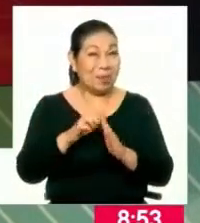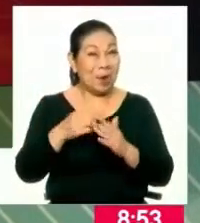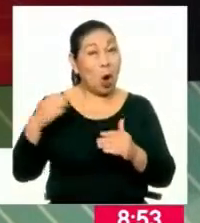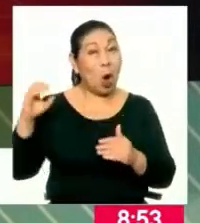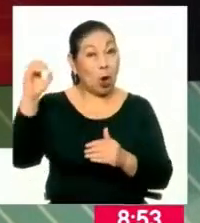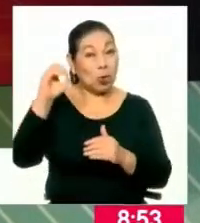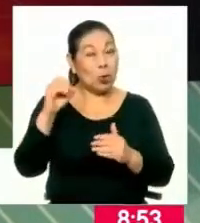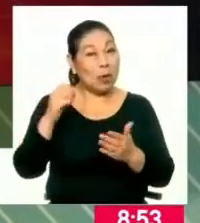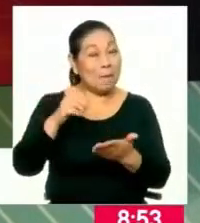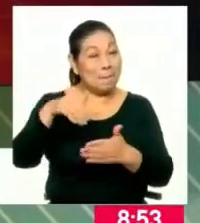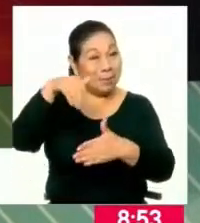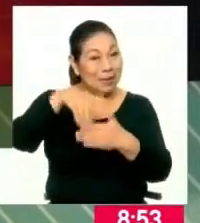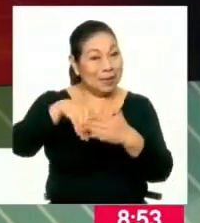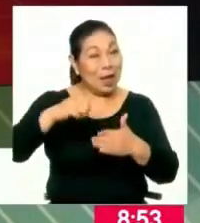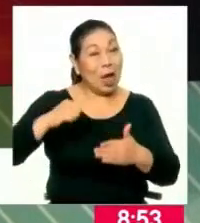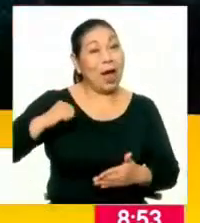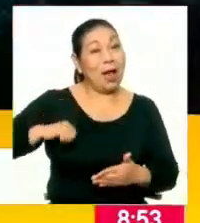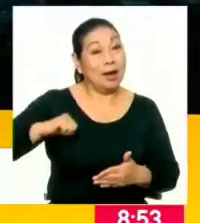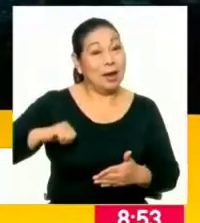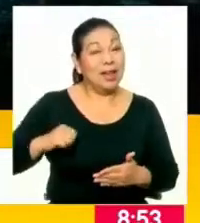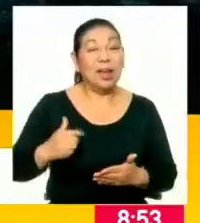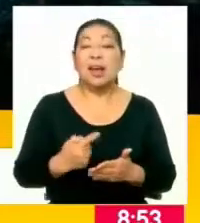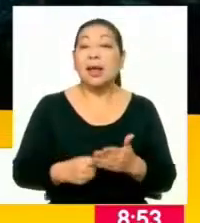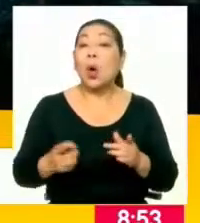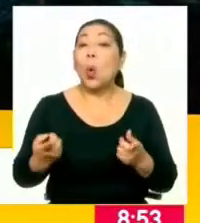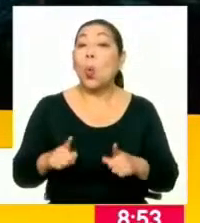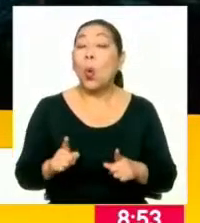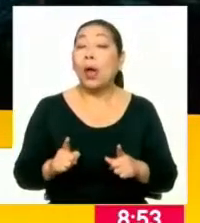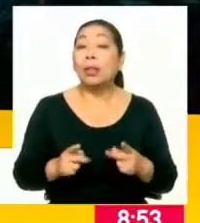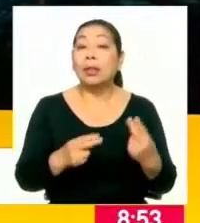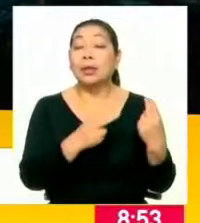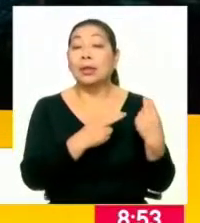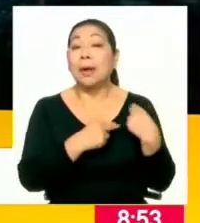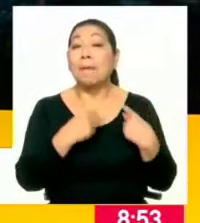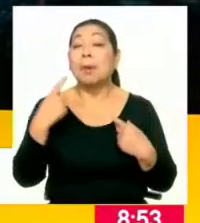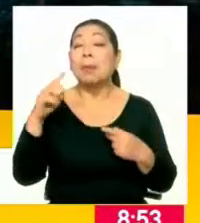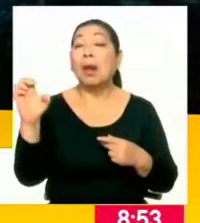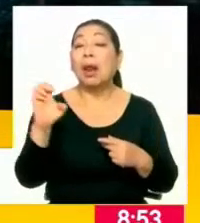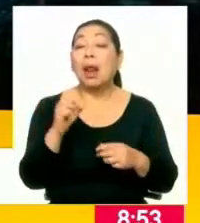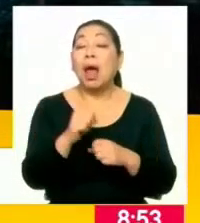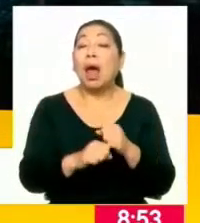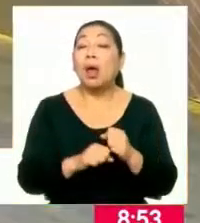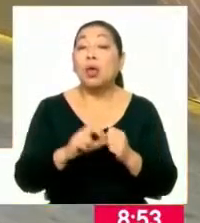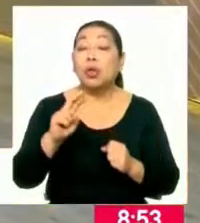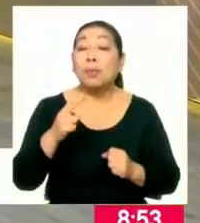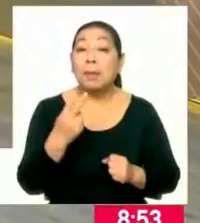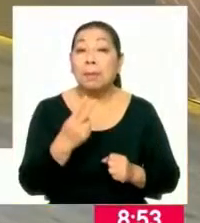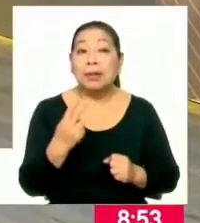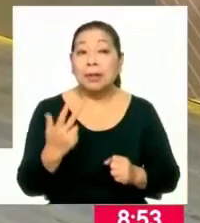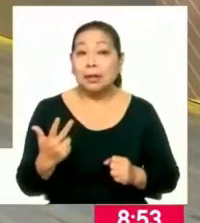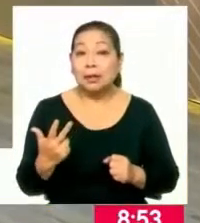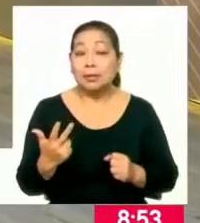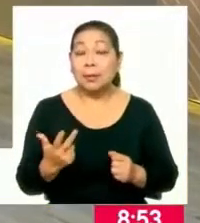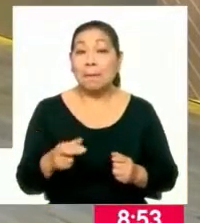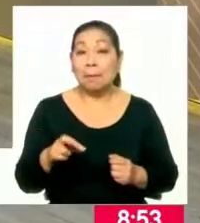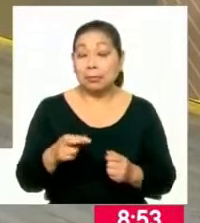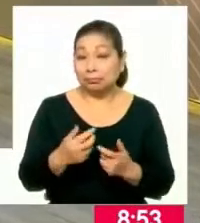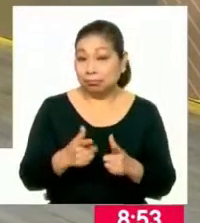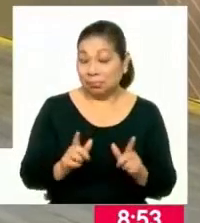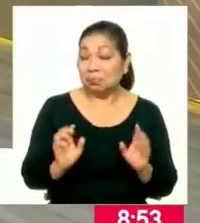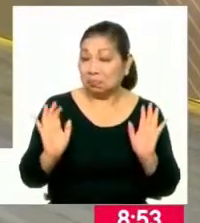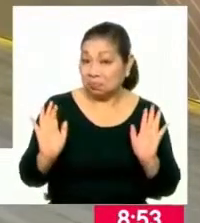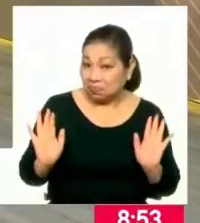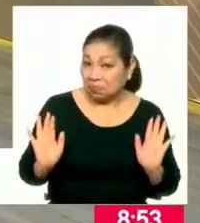y gobernadores regionales. Ya, ¿qué hacen cuando asumen el cargo a partir del 1 de enero del 2023? Renunciar al partido o movimiento que los llevó.